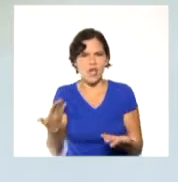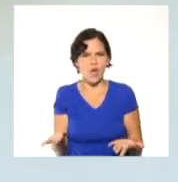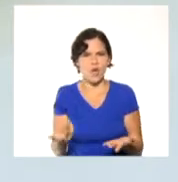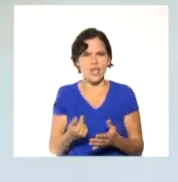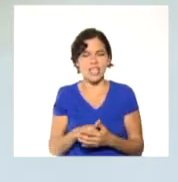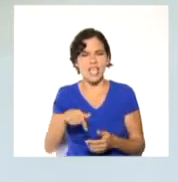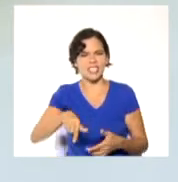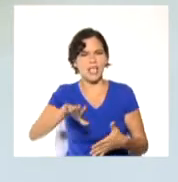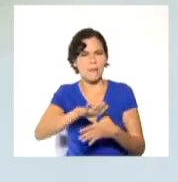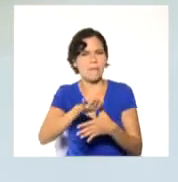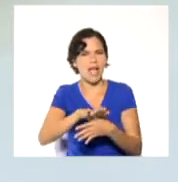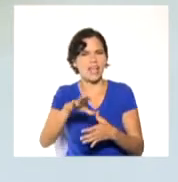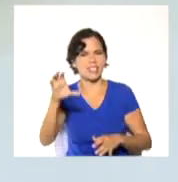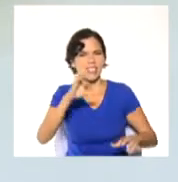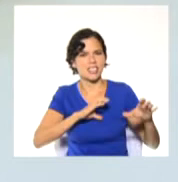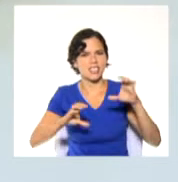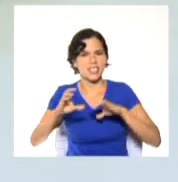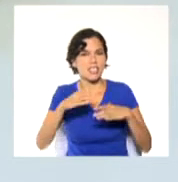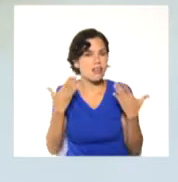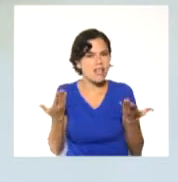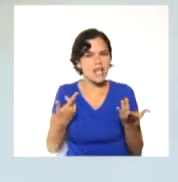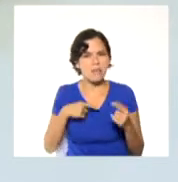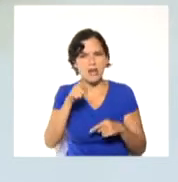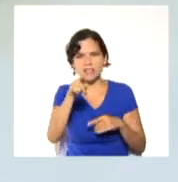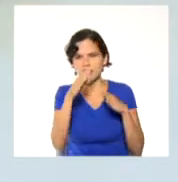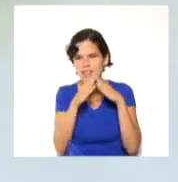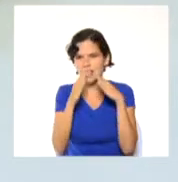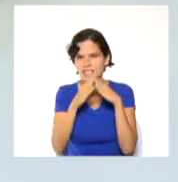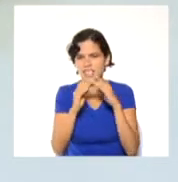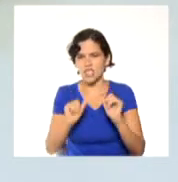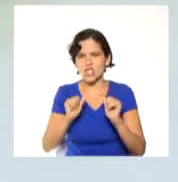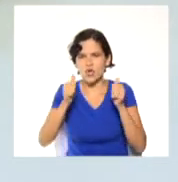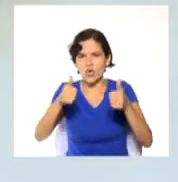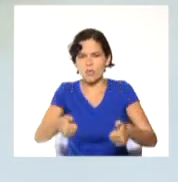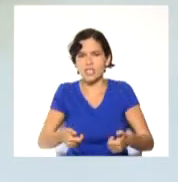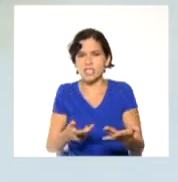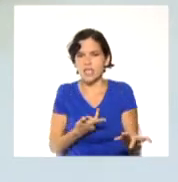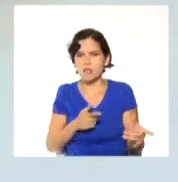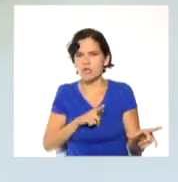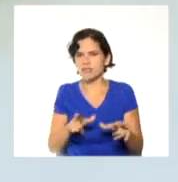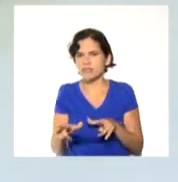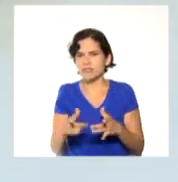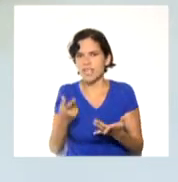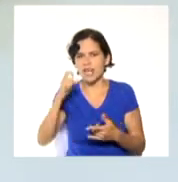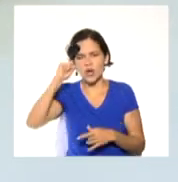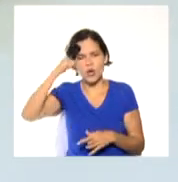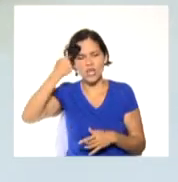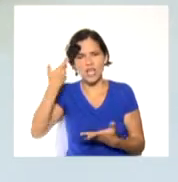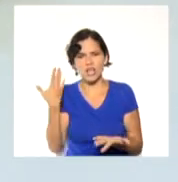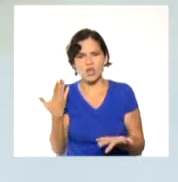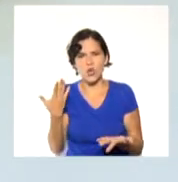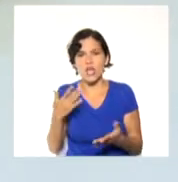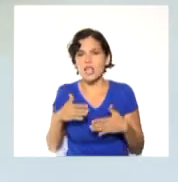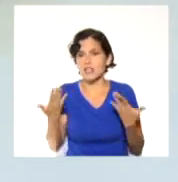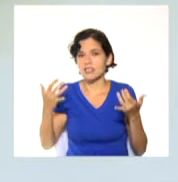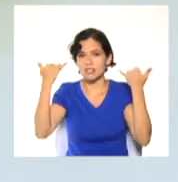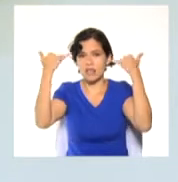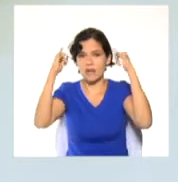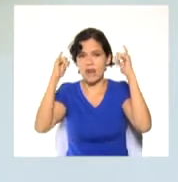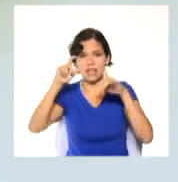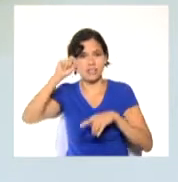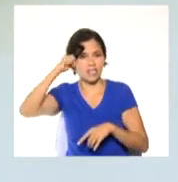este martes de ciencia, ¿qué les parece allá en casita si comenzamos de una vez recordando o rememorando qué